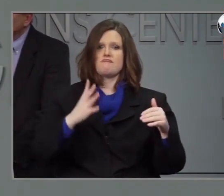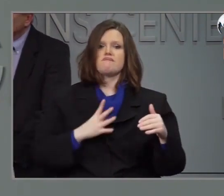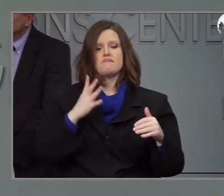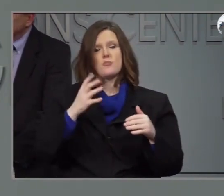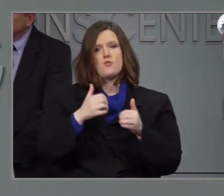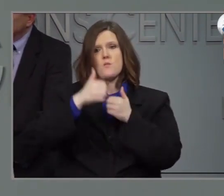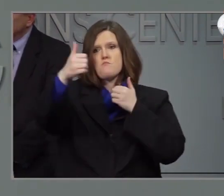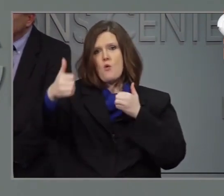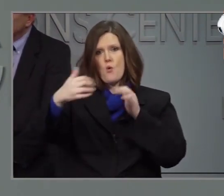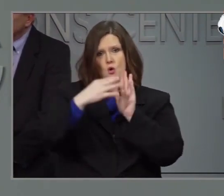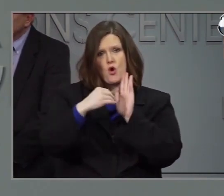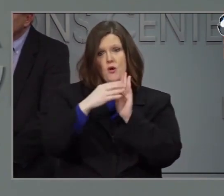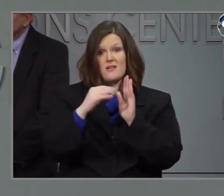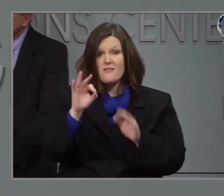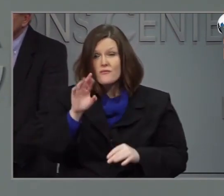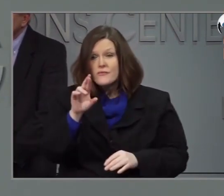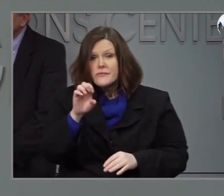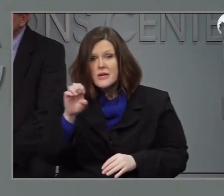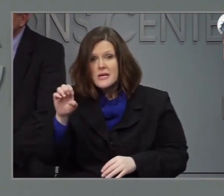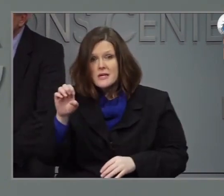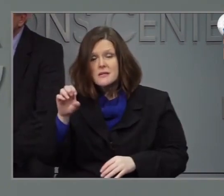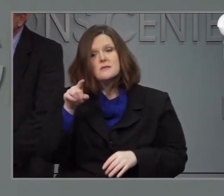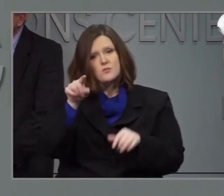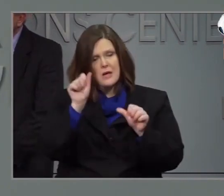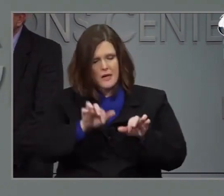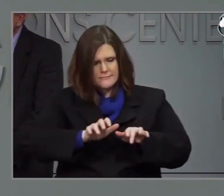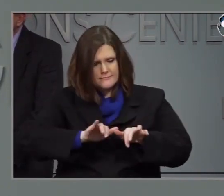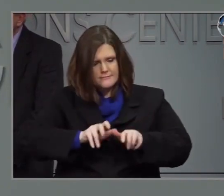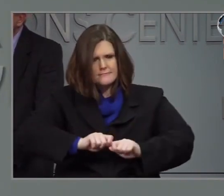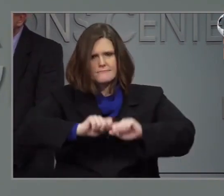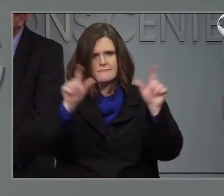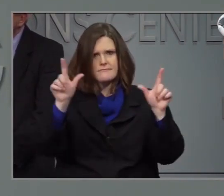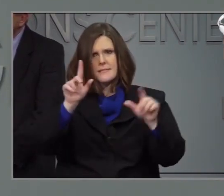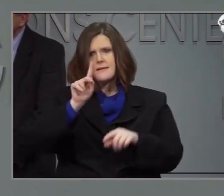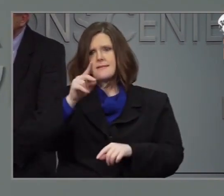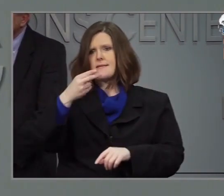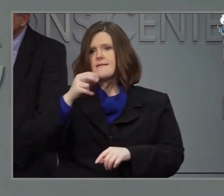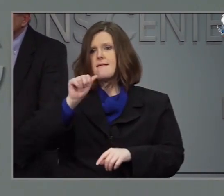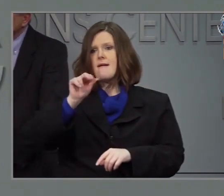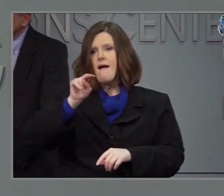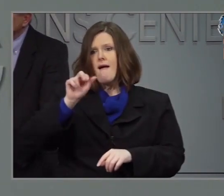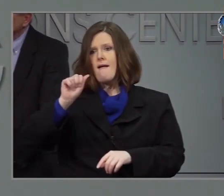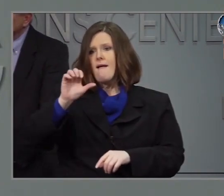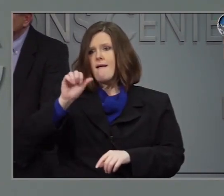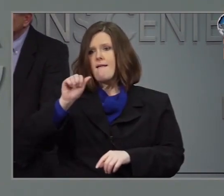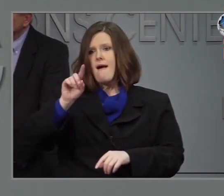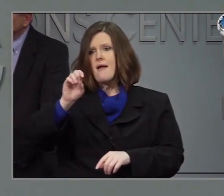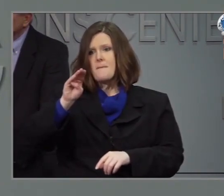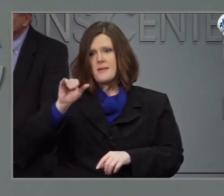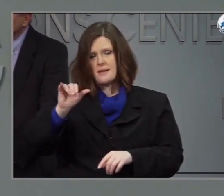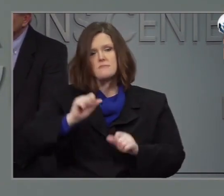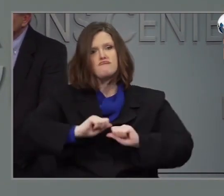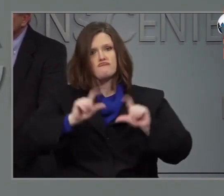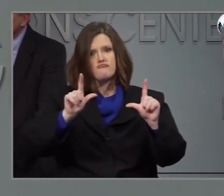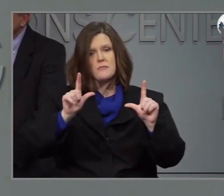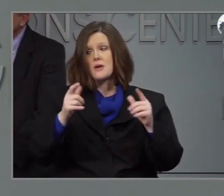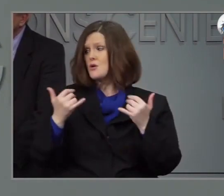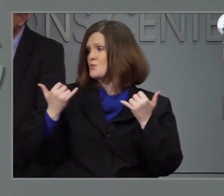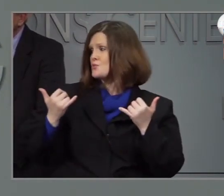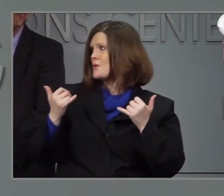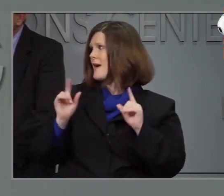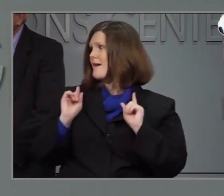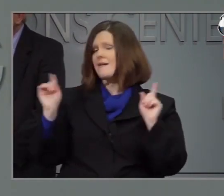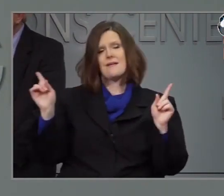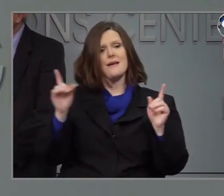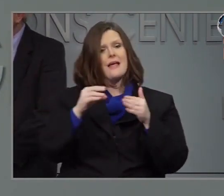a distancia más avanzadas y es gratis vamos a superar esto juntos frente a ustedes tenemos ahora a los líderes